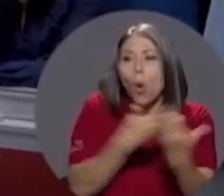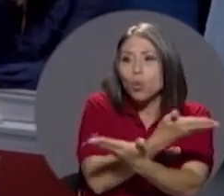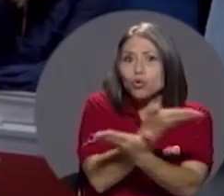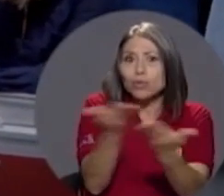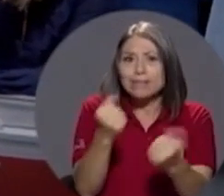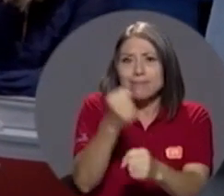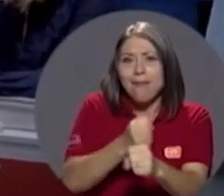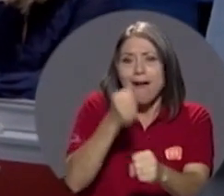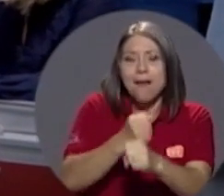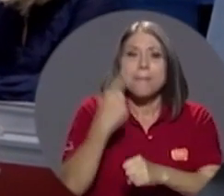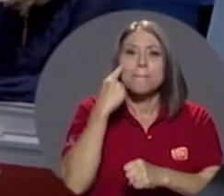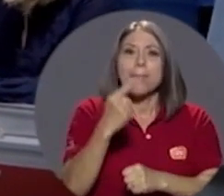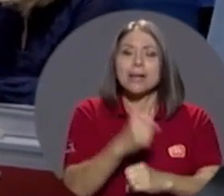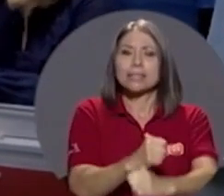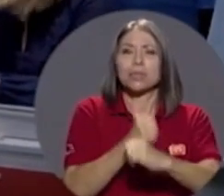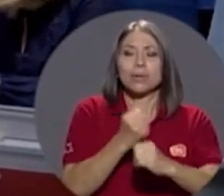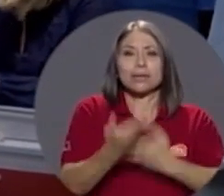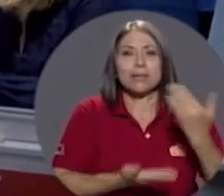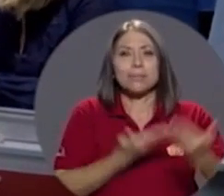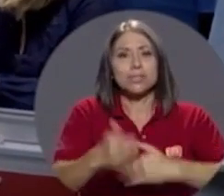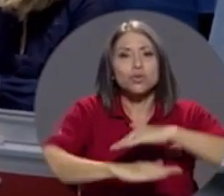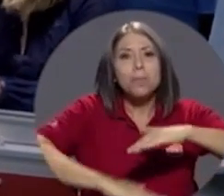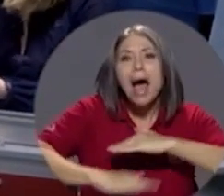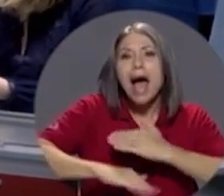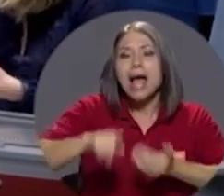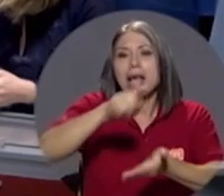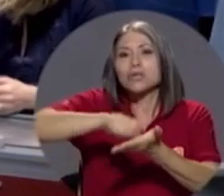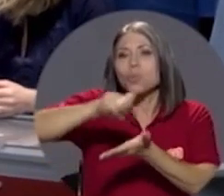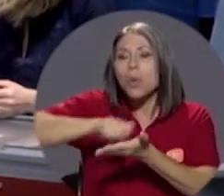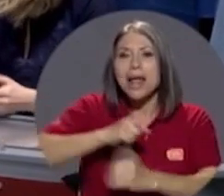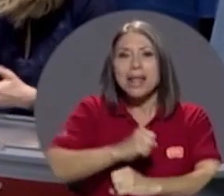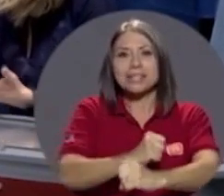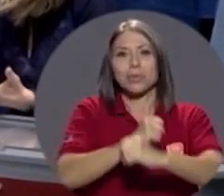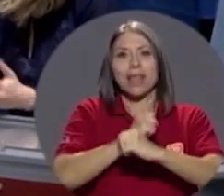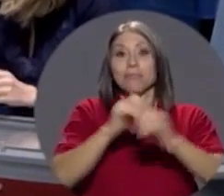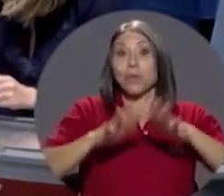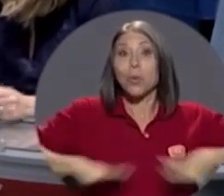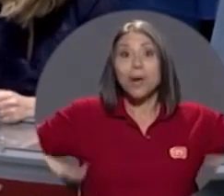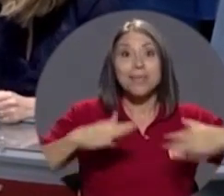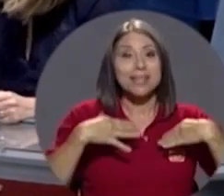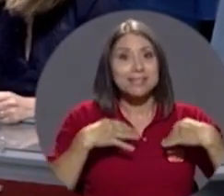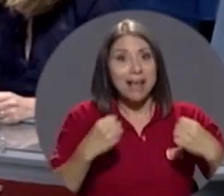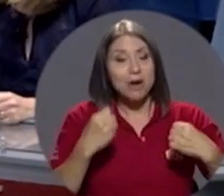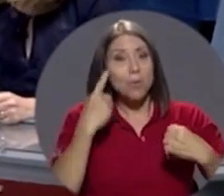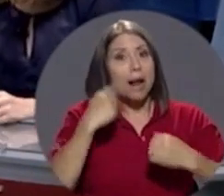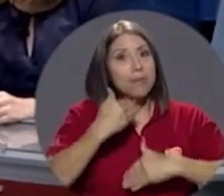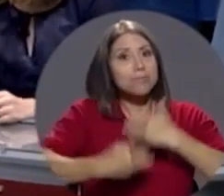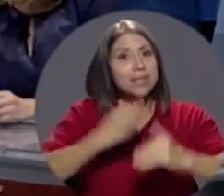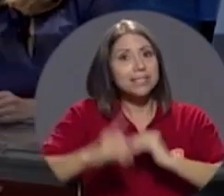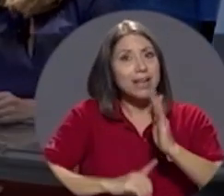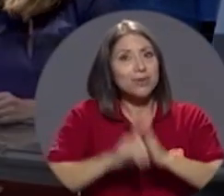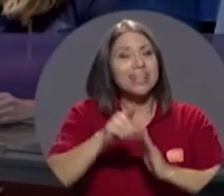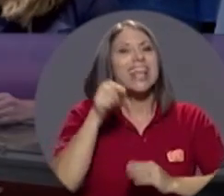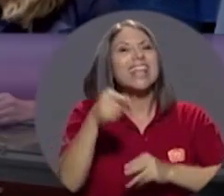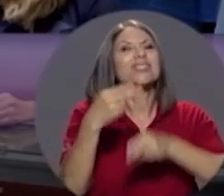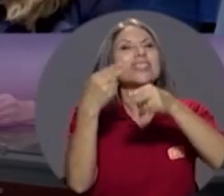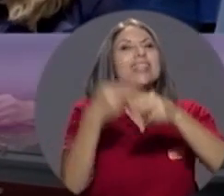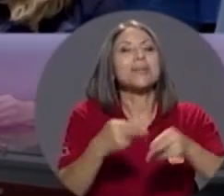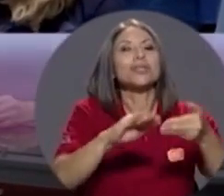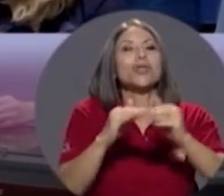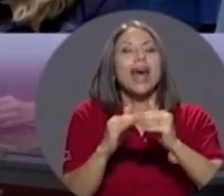todos para asegurar que tengamos servicios básicos, escuelas, seguridad, un ambiente sano donde desarrollarnos. Esto es lo